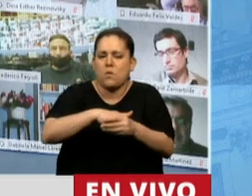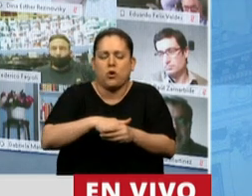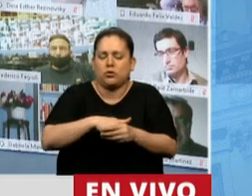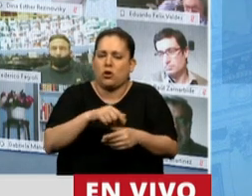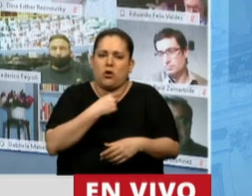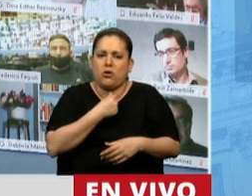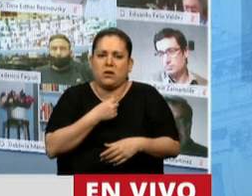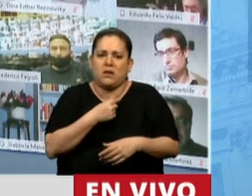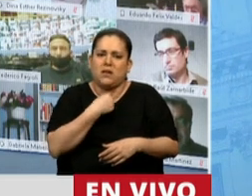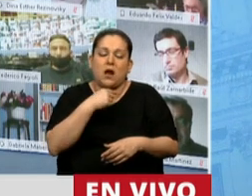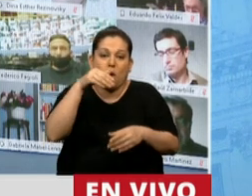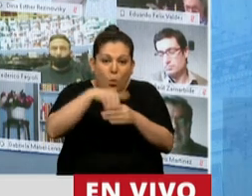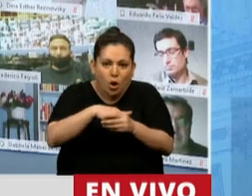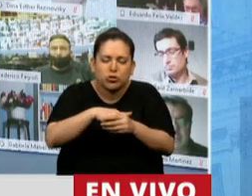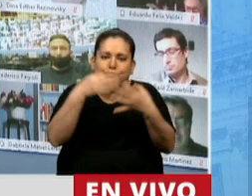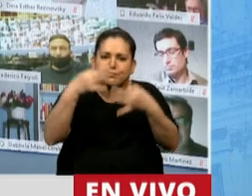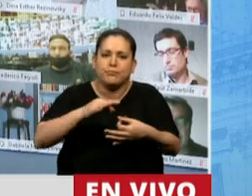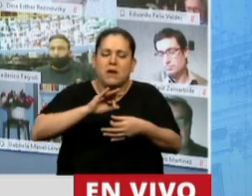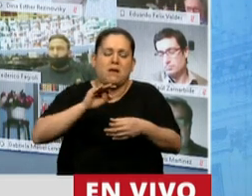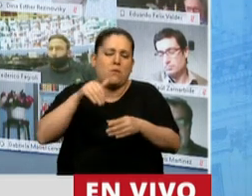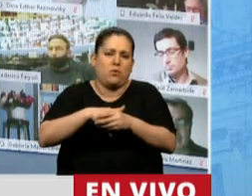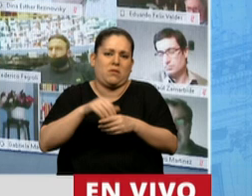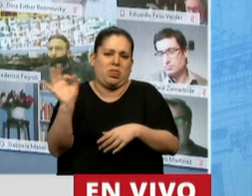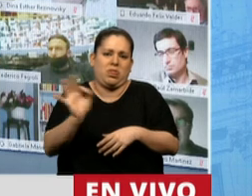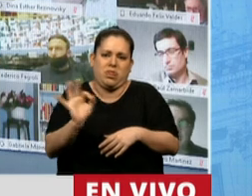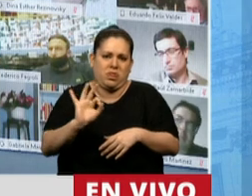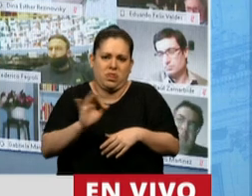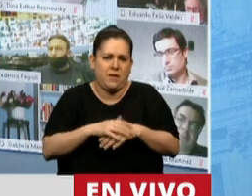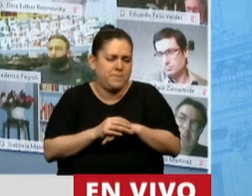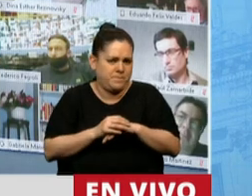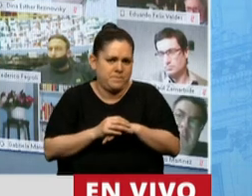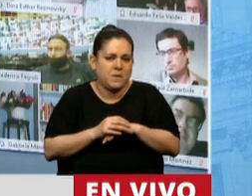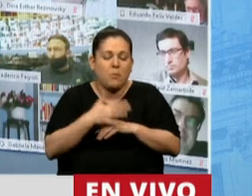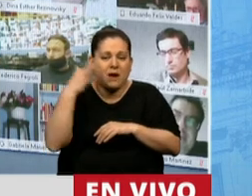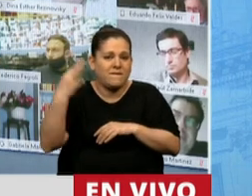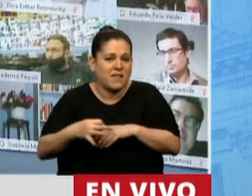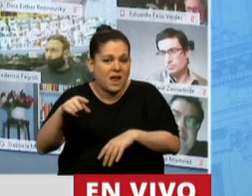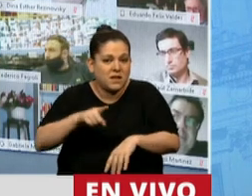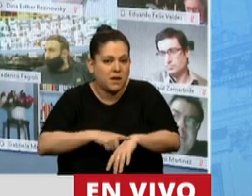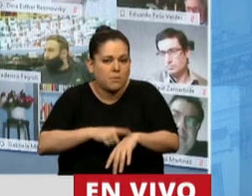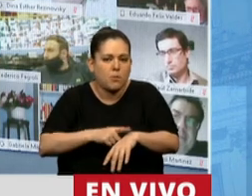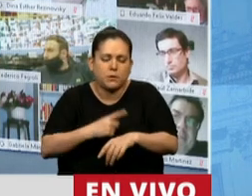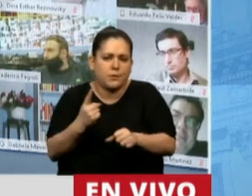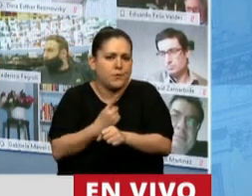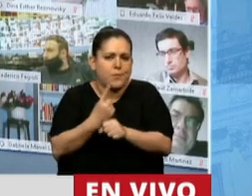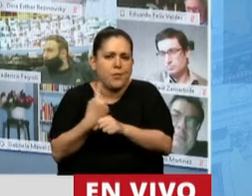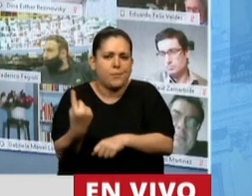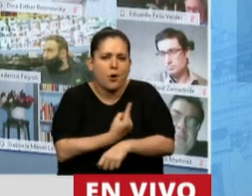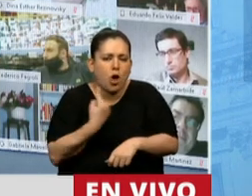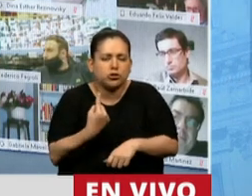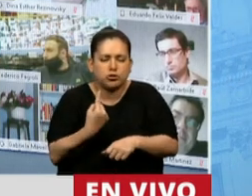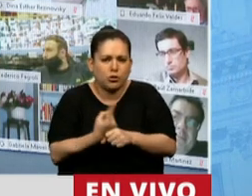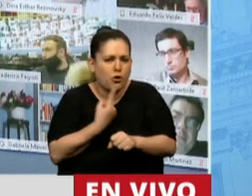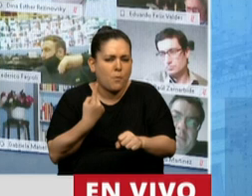abstención así que este la verdad que este en esta altura no podemos nosotros ni